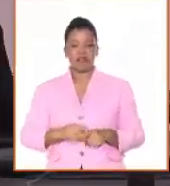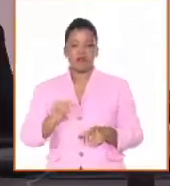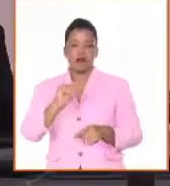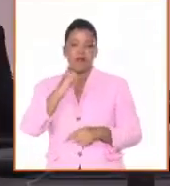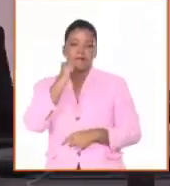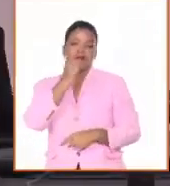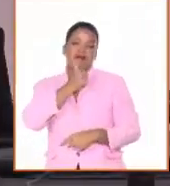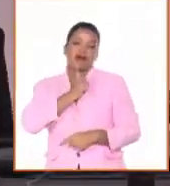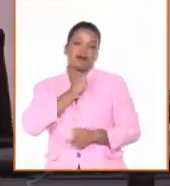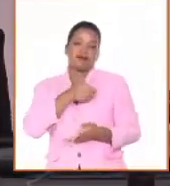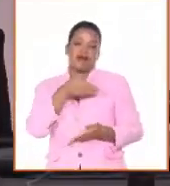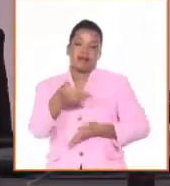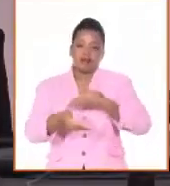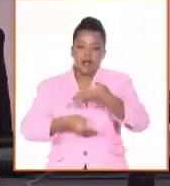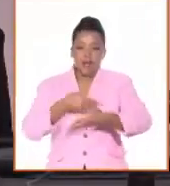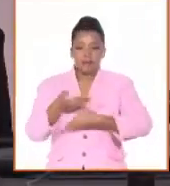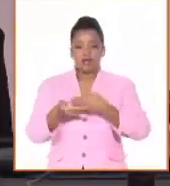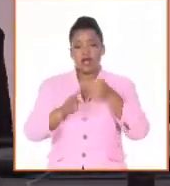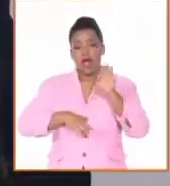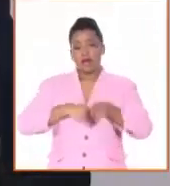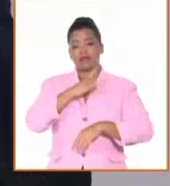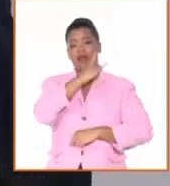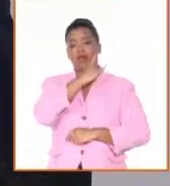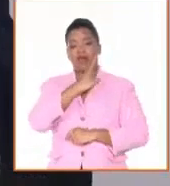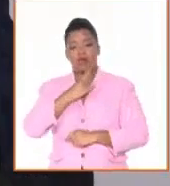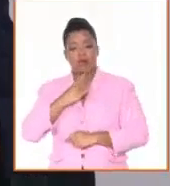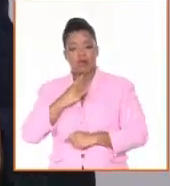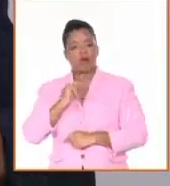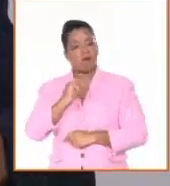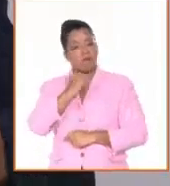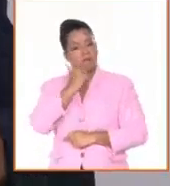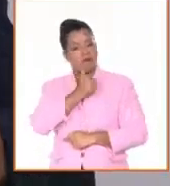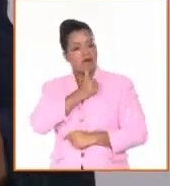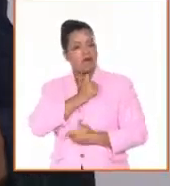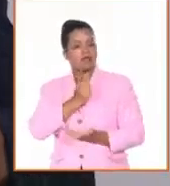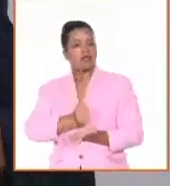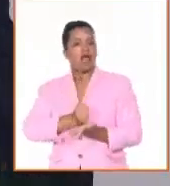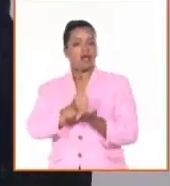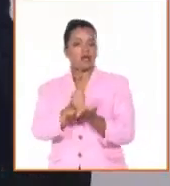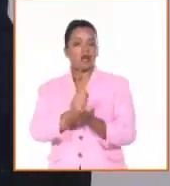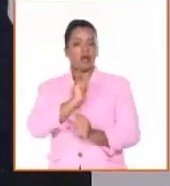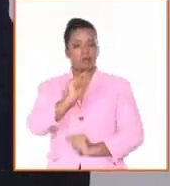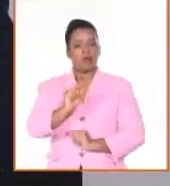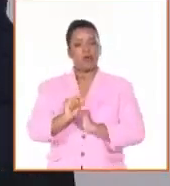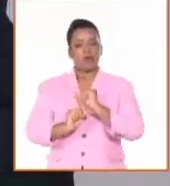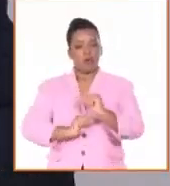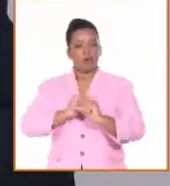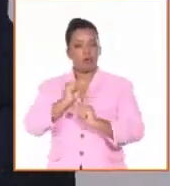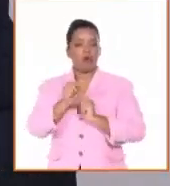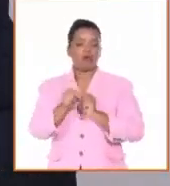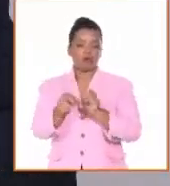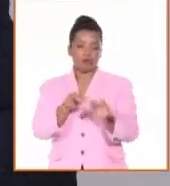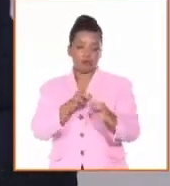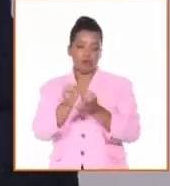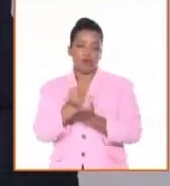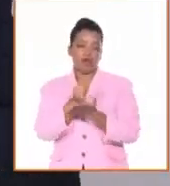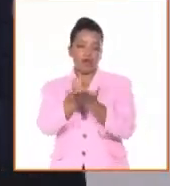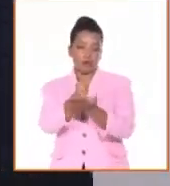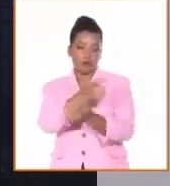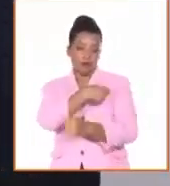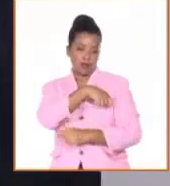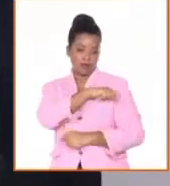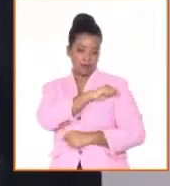de la población van a ayudar en la medida en que se vayan aplicando estos sistemas y sobre todo la la